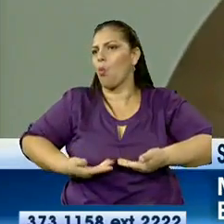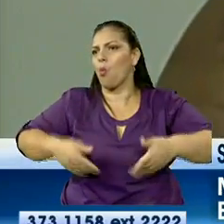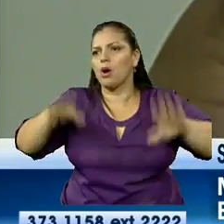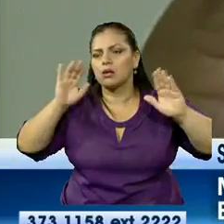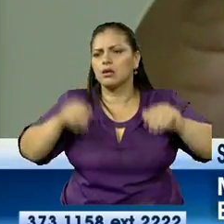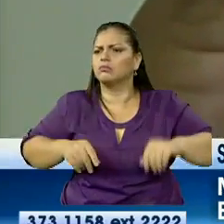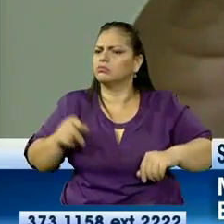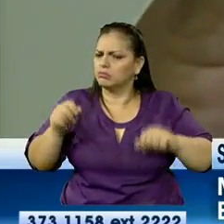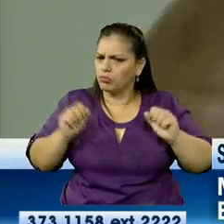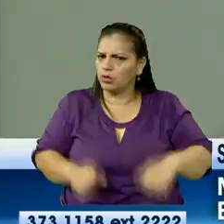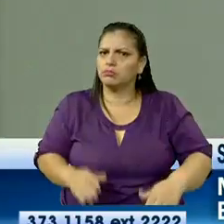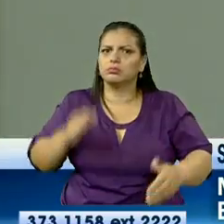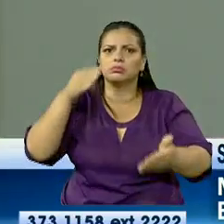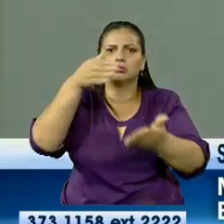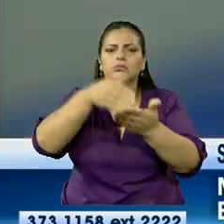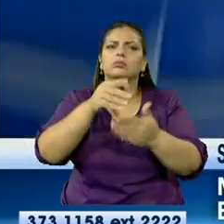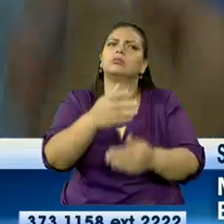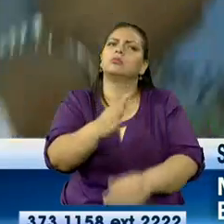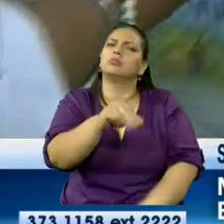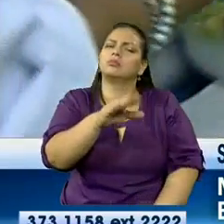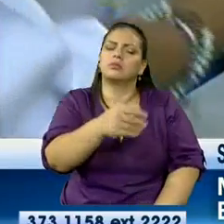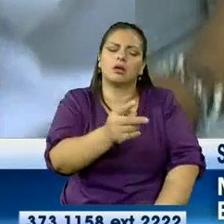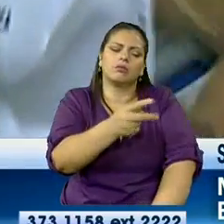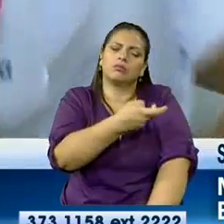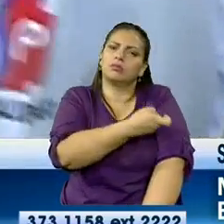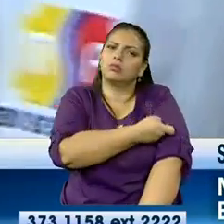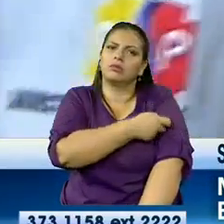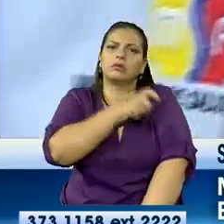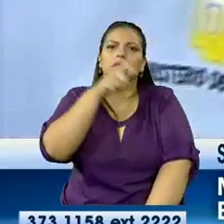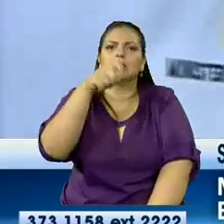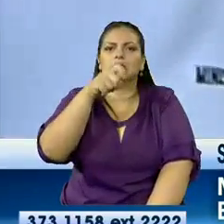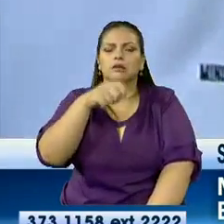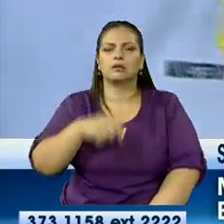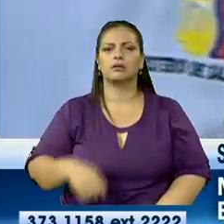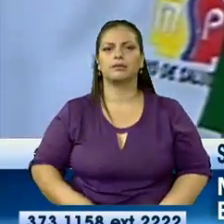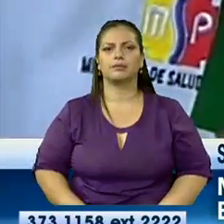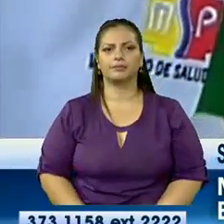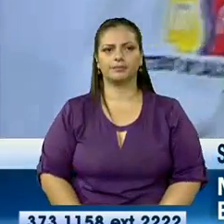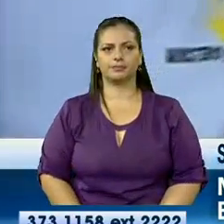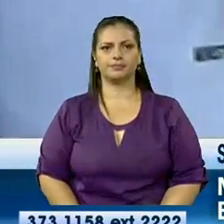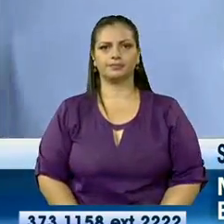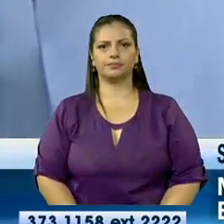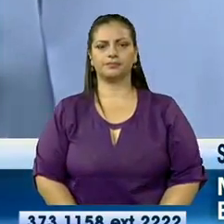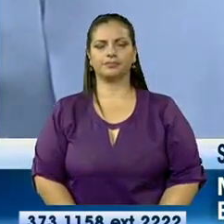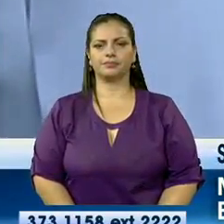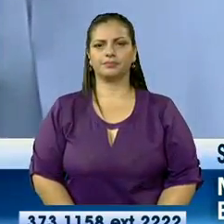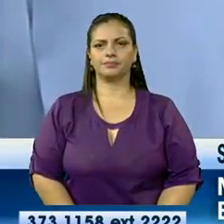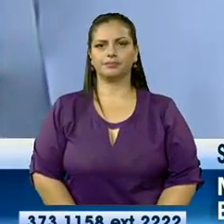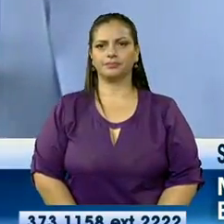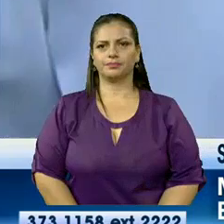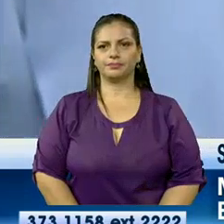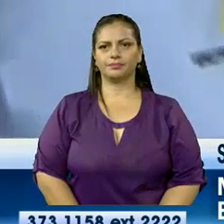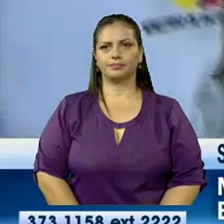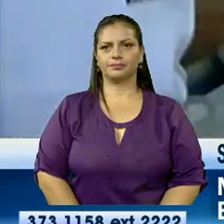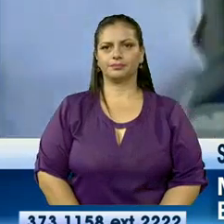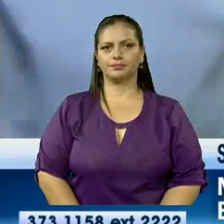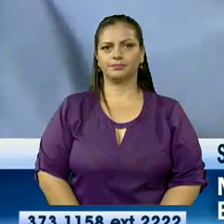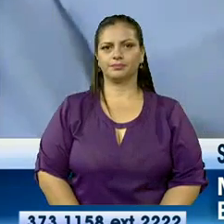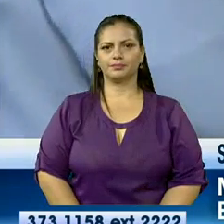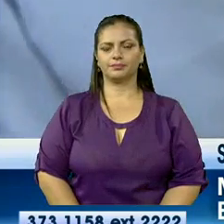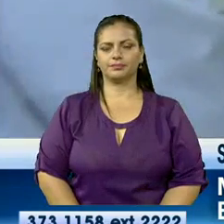con las que obviamente se busca prevenir enfermedades de distinta índole. ¿No?